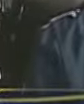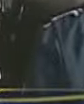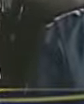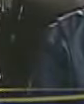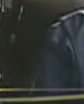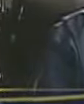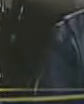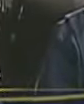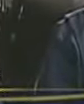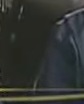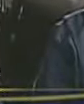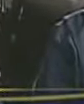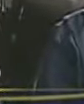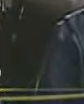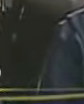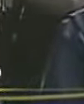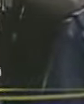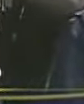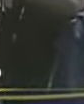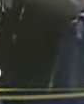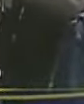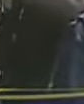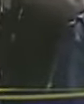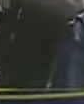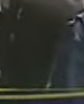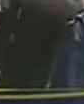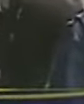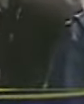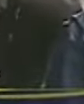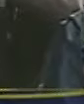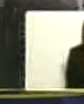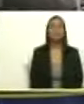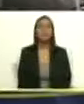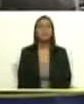y la atención necesaria al pueblo de